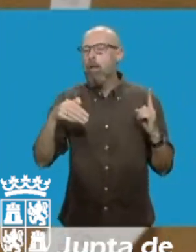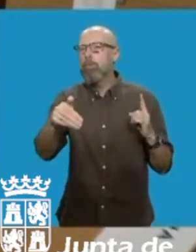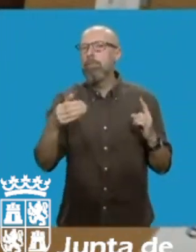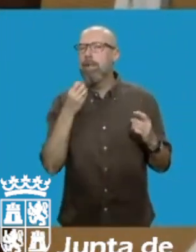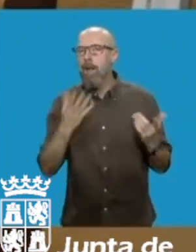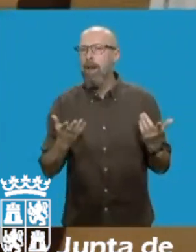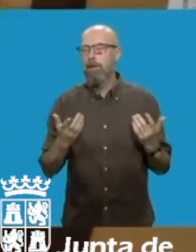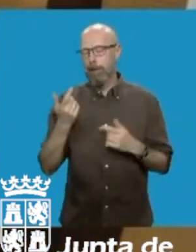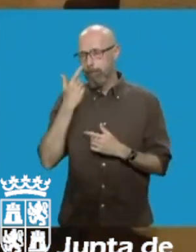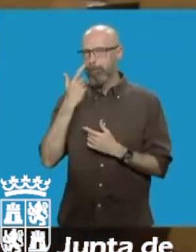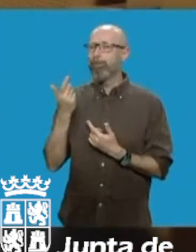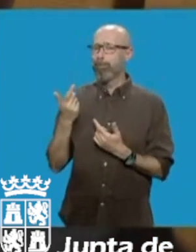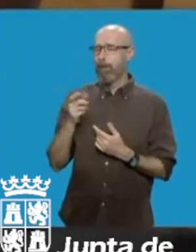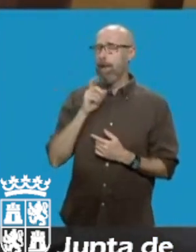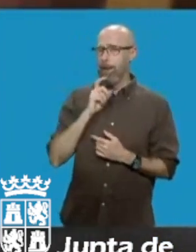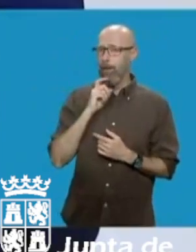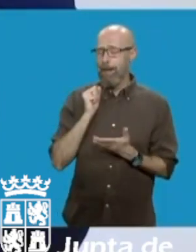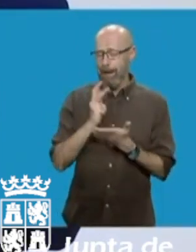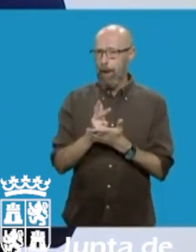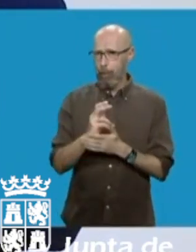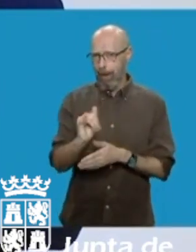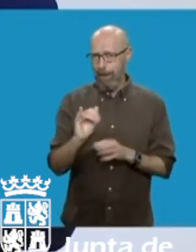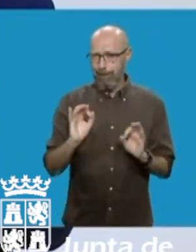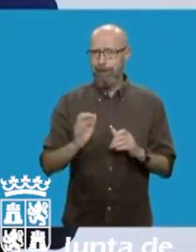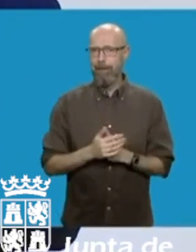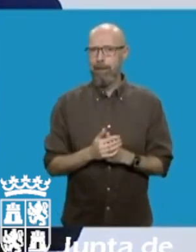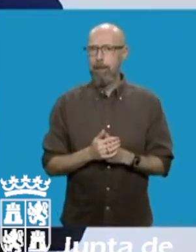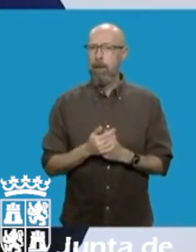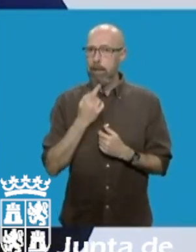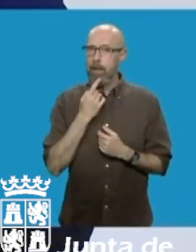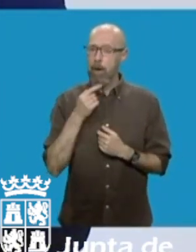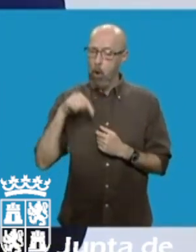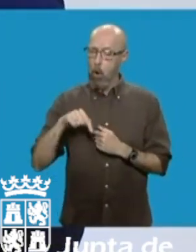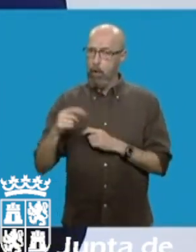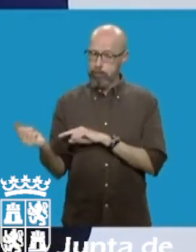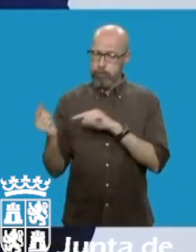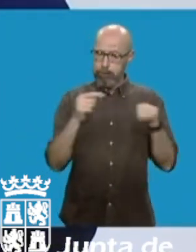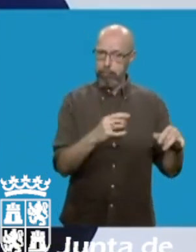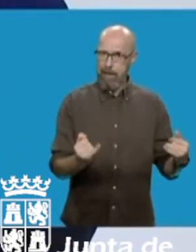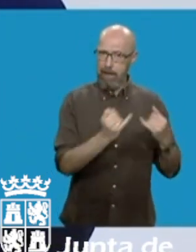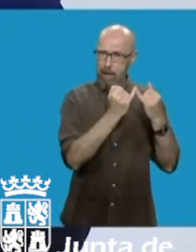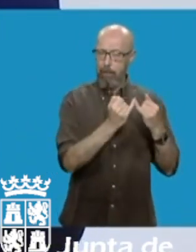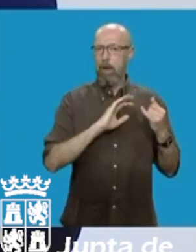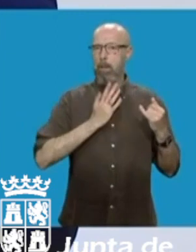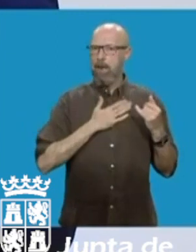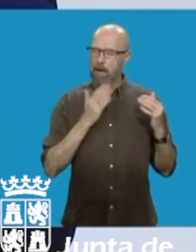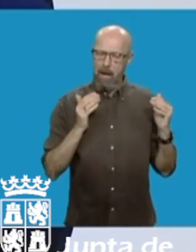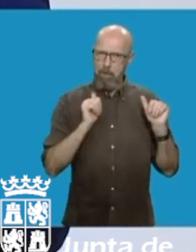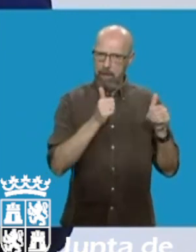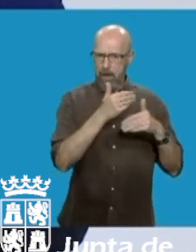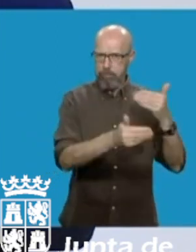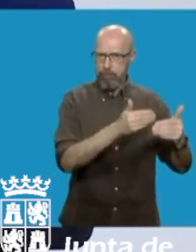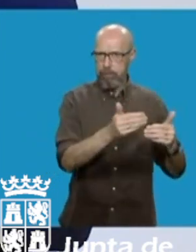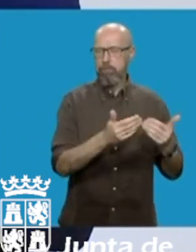está difícil el reto también, sí. Como bien dices, el equipo ha viajado hoy a Tenerife. Mañana nos enfrentamos a todo un equipo, al Lenovo